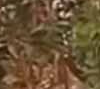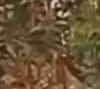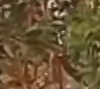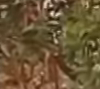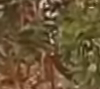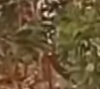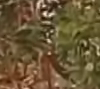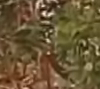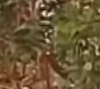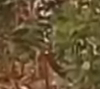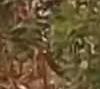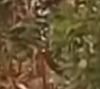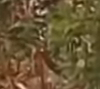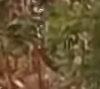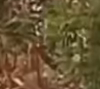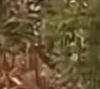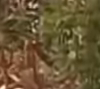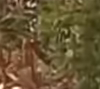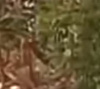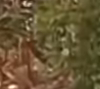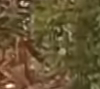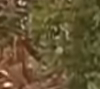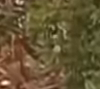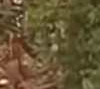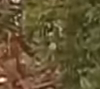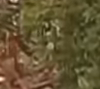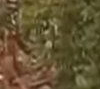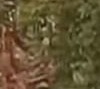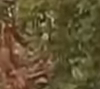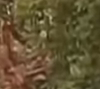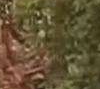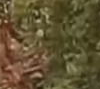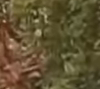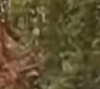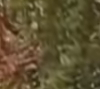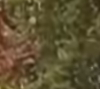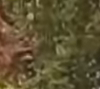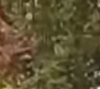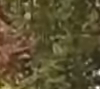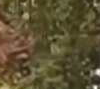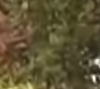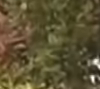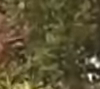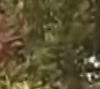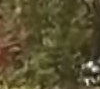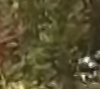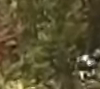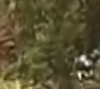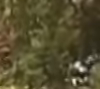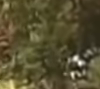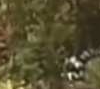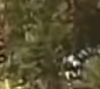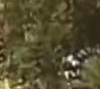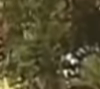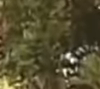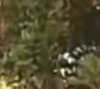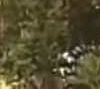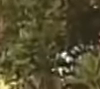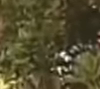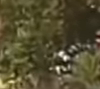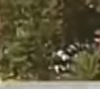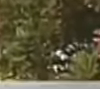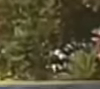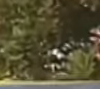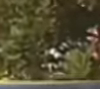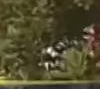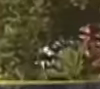de jefes de Estado y de Gobierno de la Alianza Bolivariana para los Pueblos de Nuestra América, Tratado de Comercio para los Pueblos, ALBA-TCP. Allí